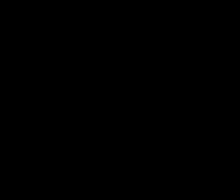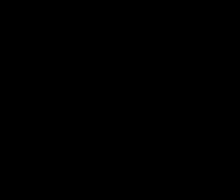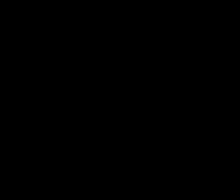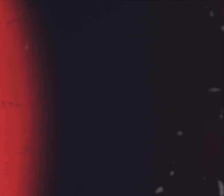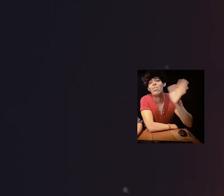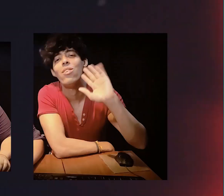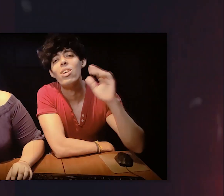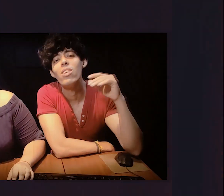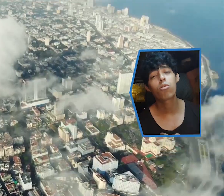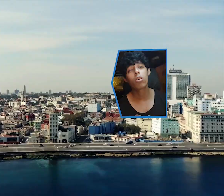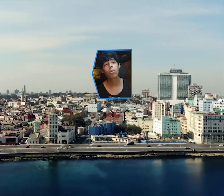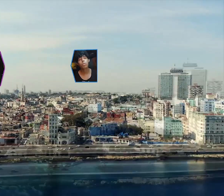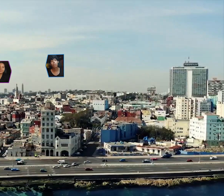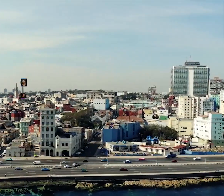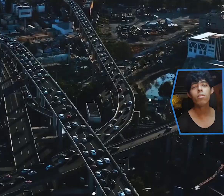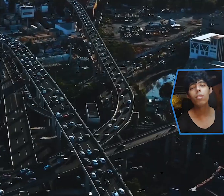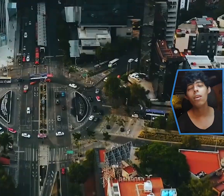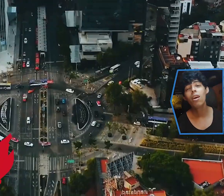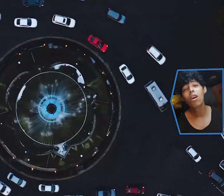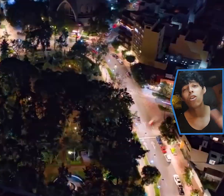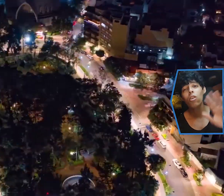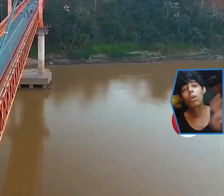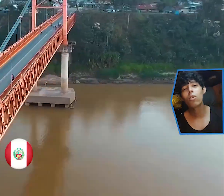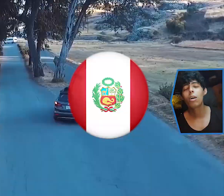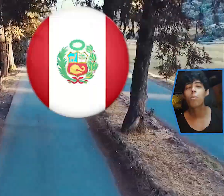Hola, hola